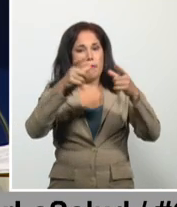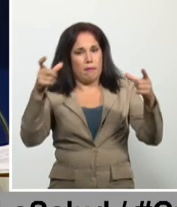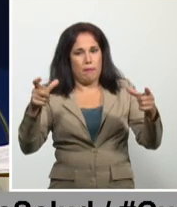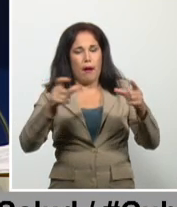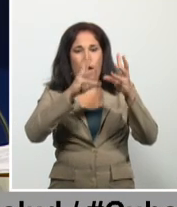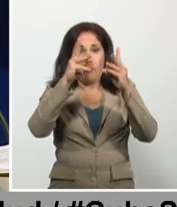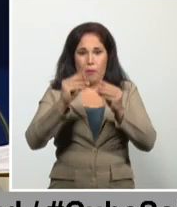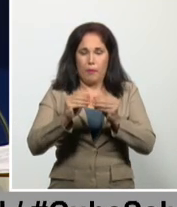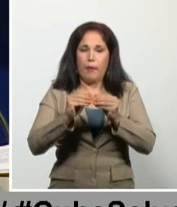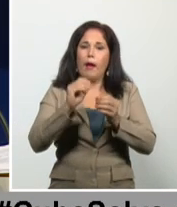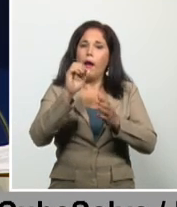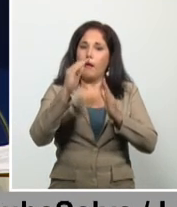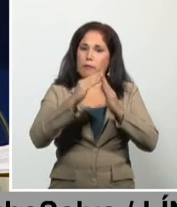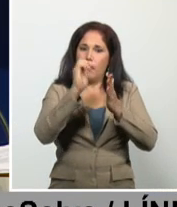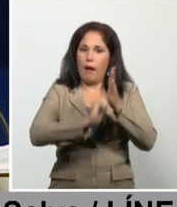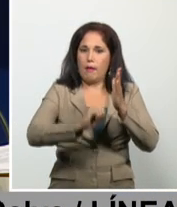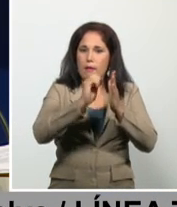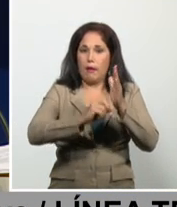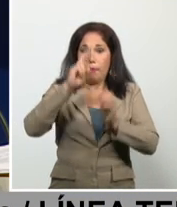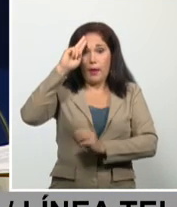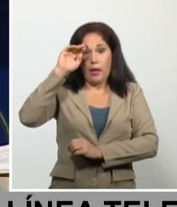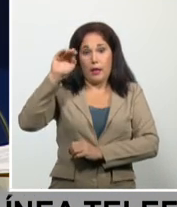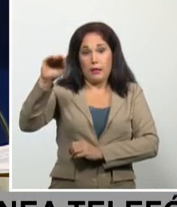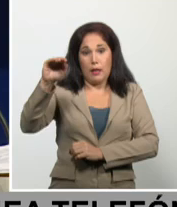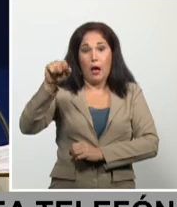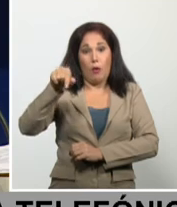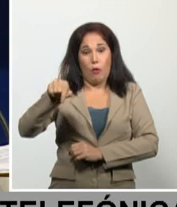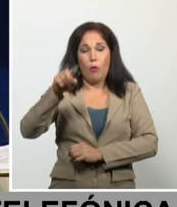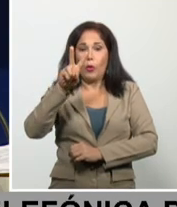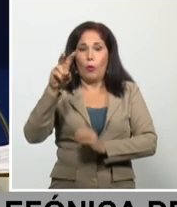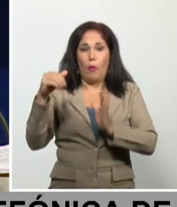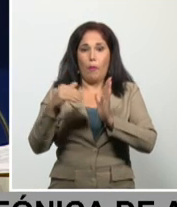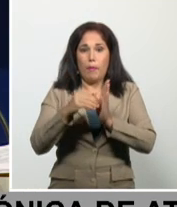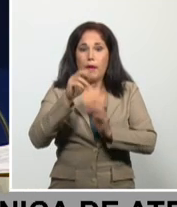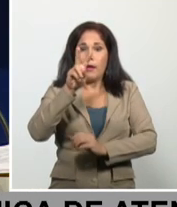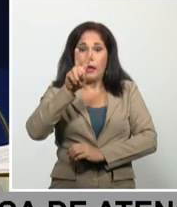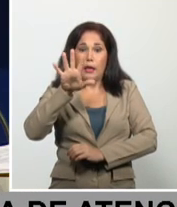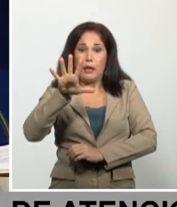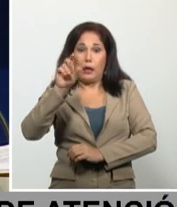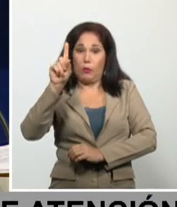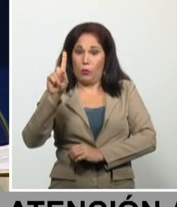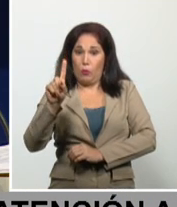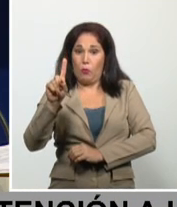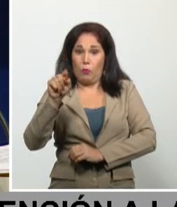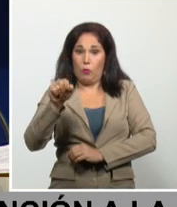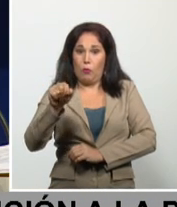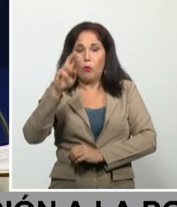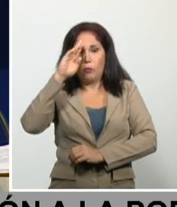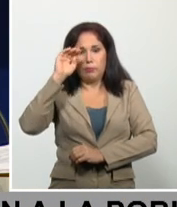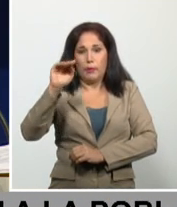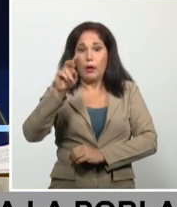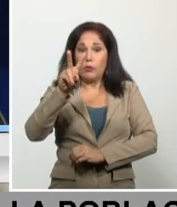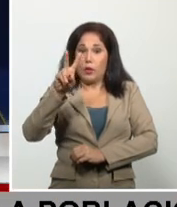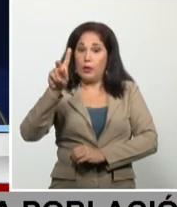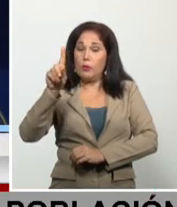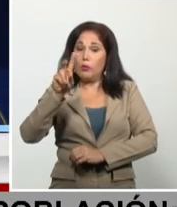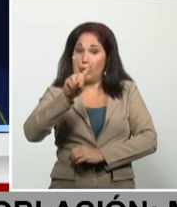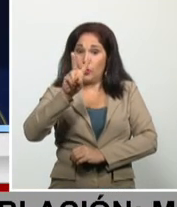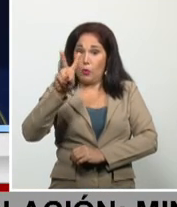mayor. Ingresados en los hospitales, hoy tenemos 2.501 pacientes, 221 que están